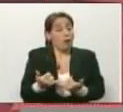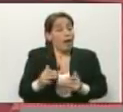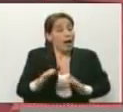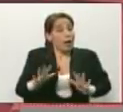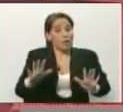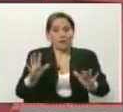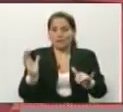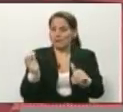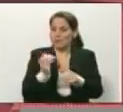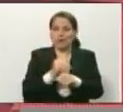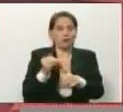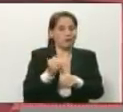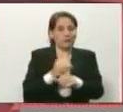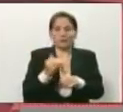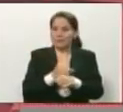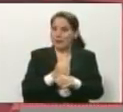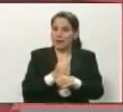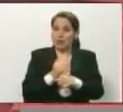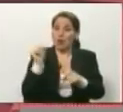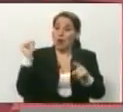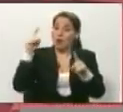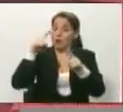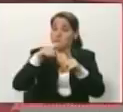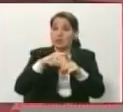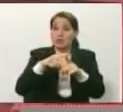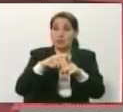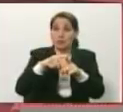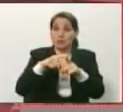logrado los objetivos.